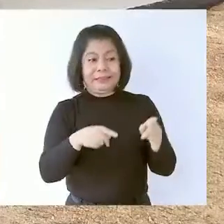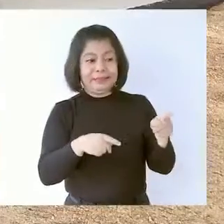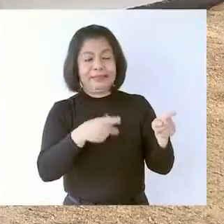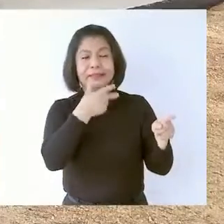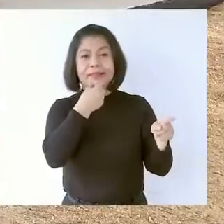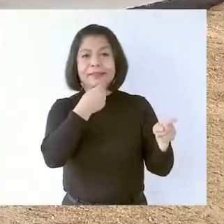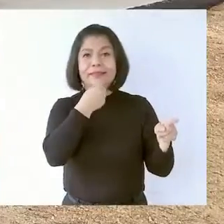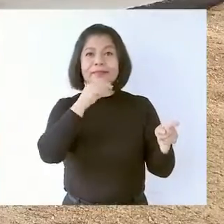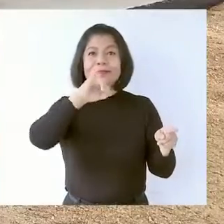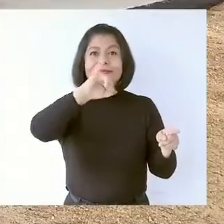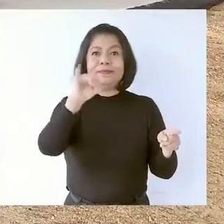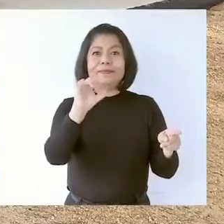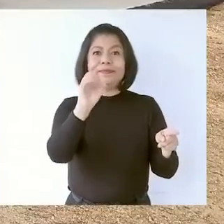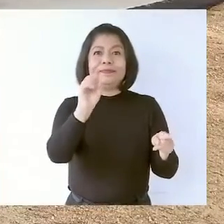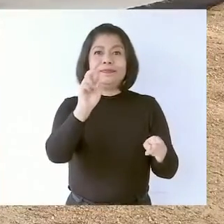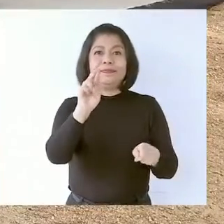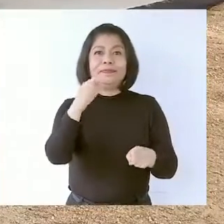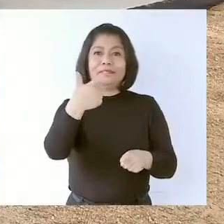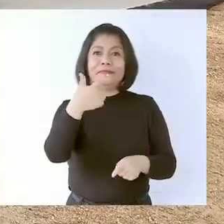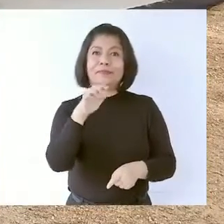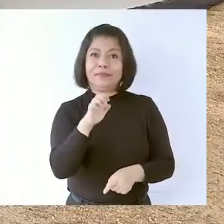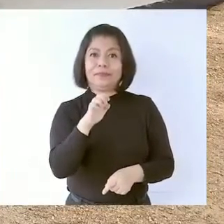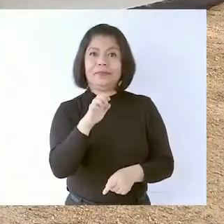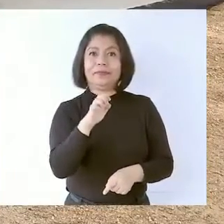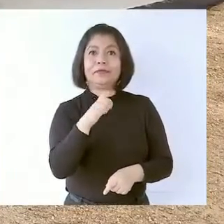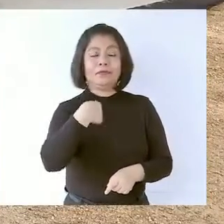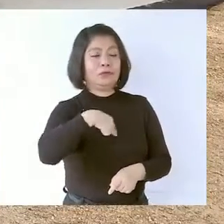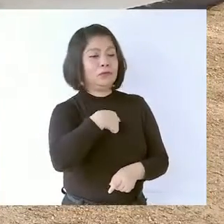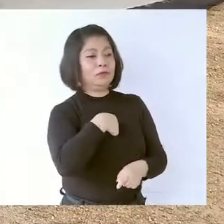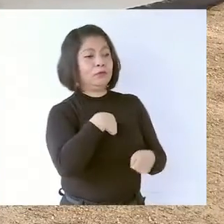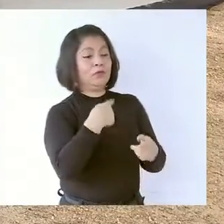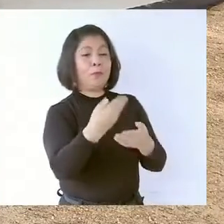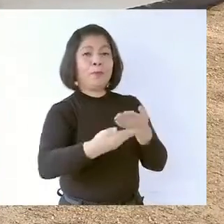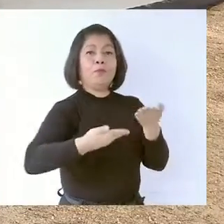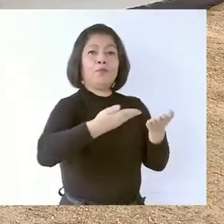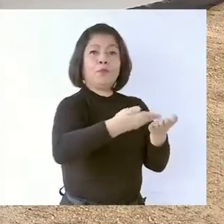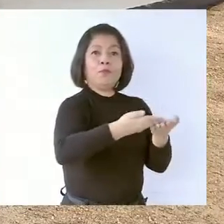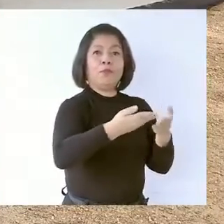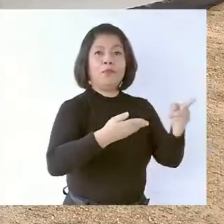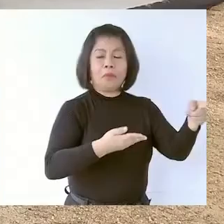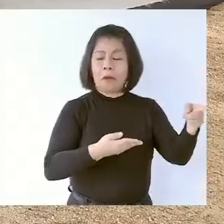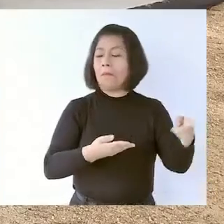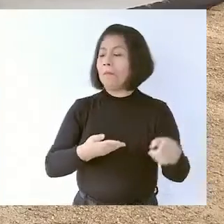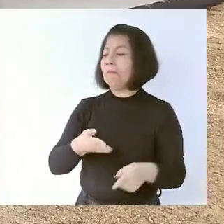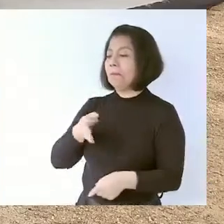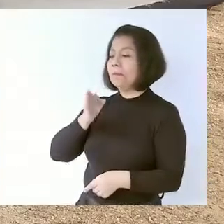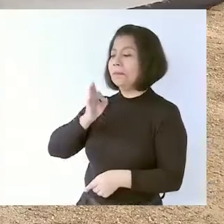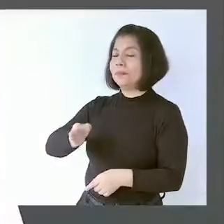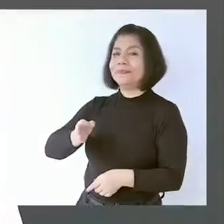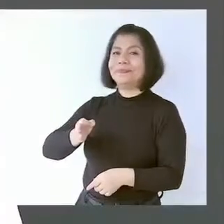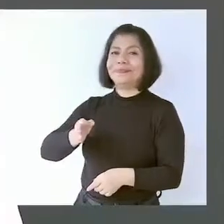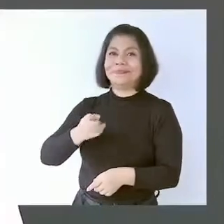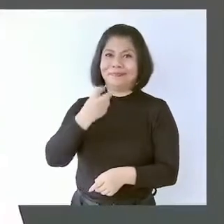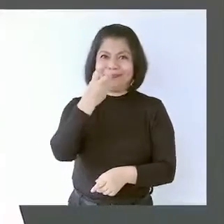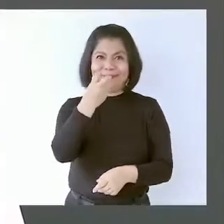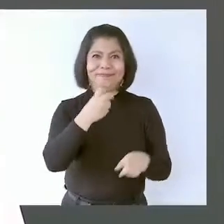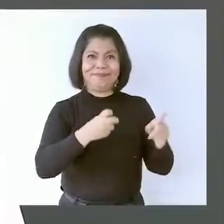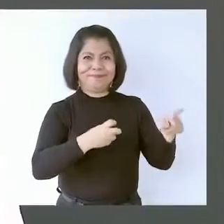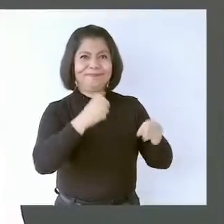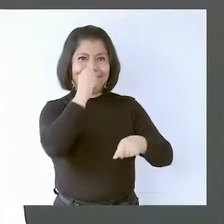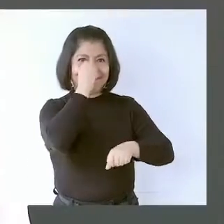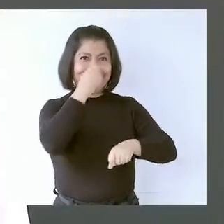completamente adherido al proyecto, ayudando en el proyecto, el secretario de Comunicaciones